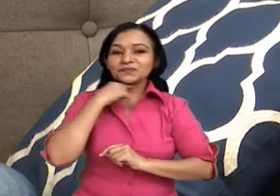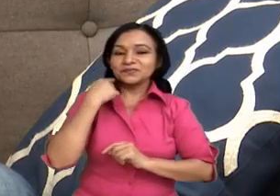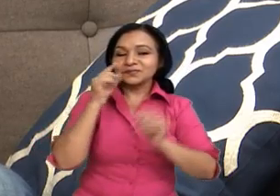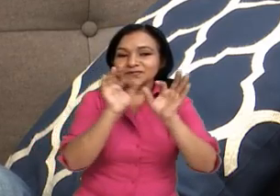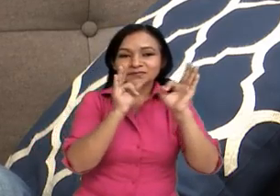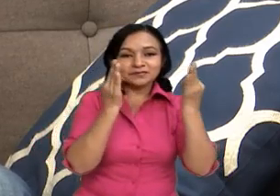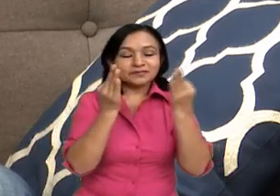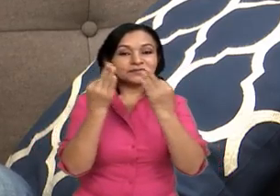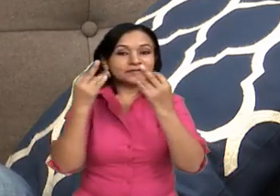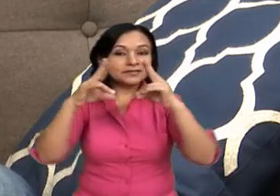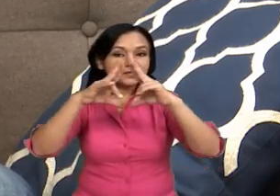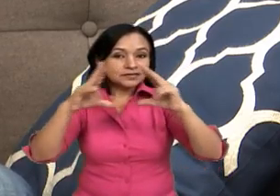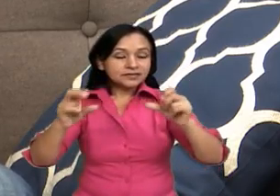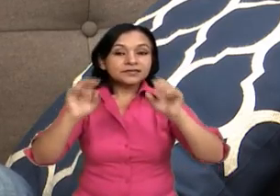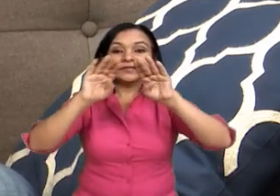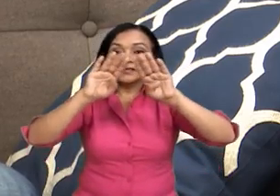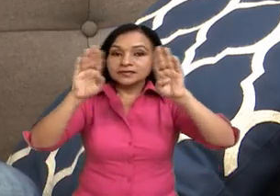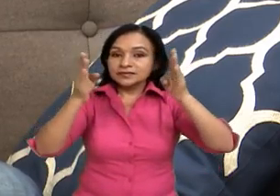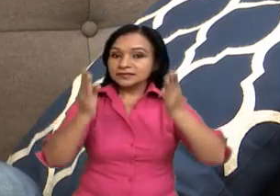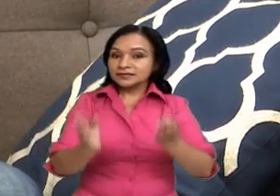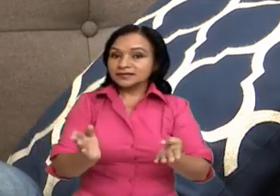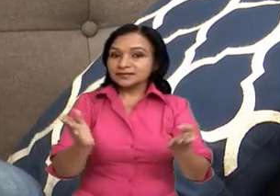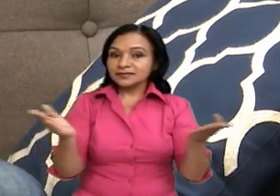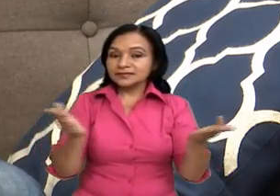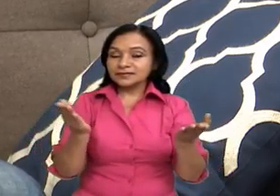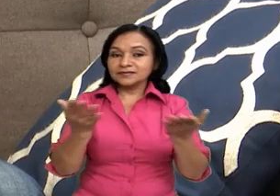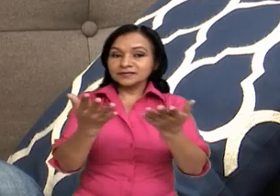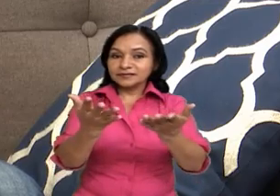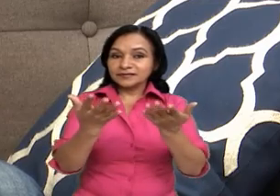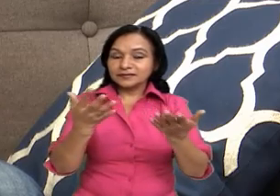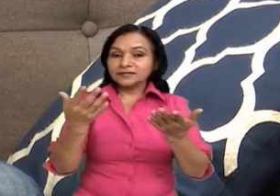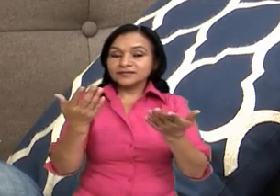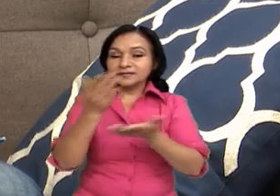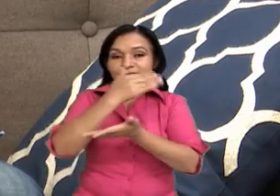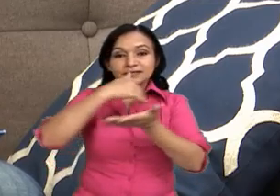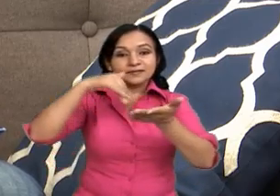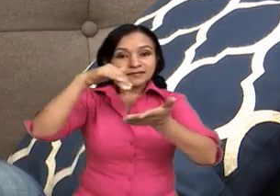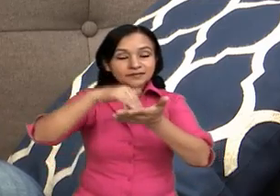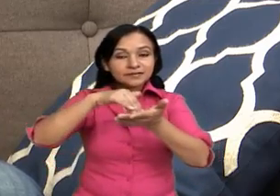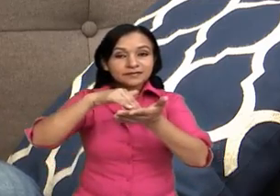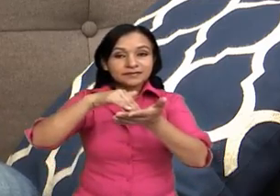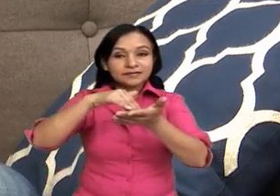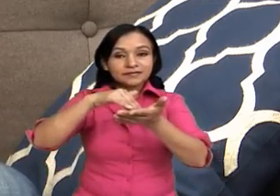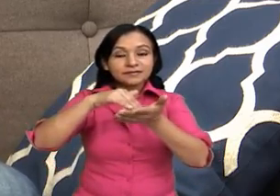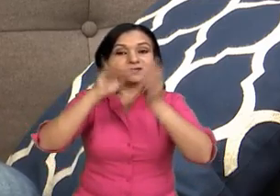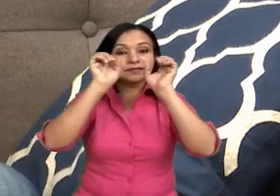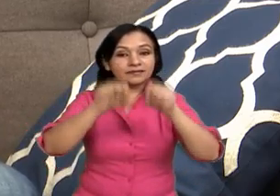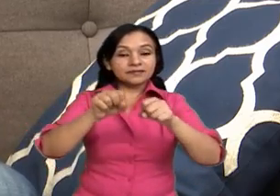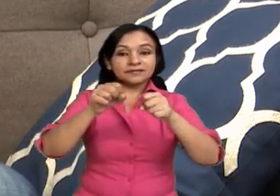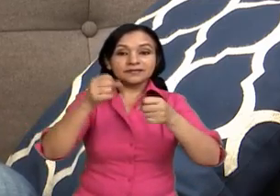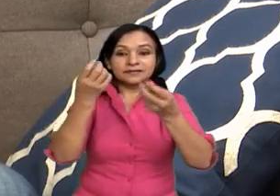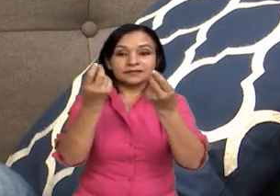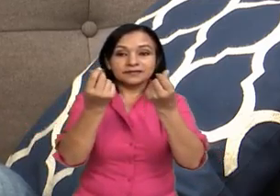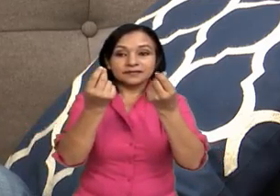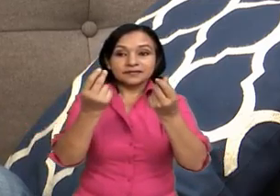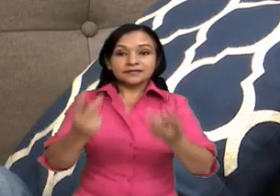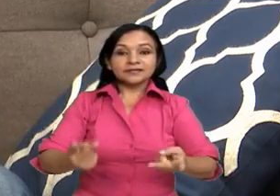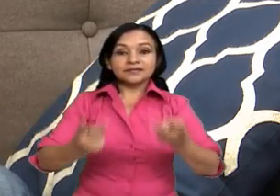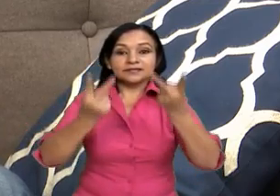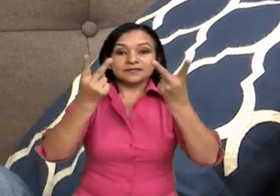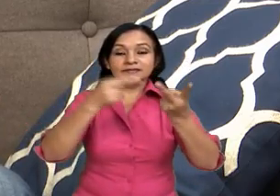familias nicaragüenses y de las mujeres, quienes también han sido centro de la acción a nivel de esa capacidad financiera y medios de vida que se han